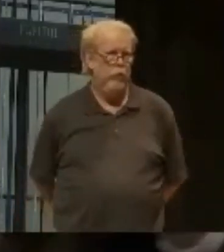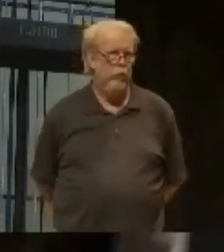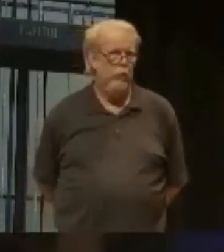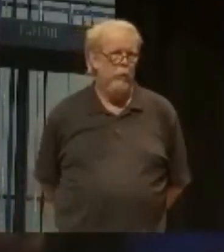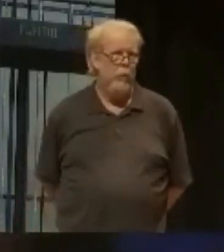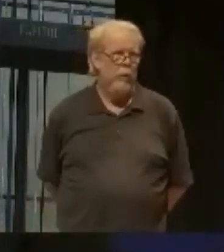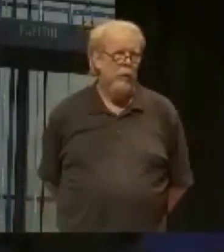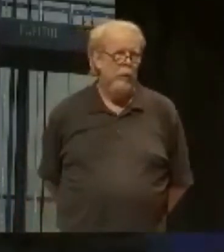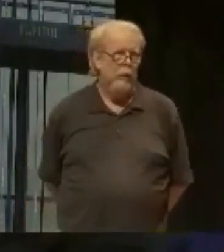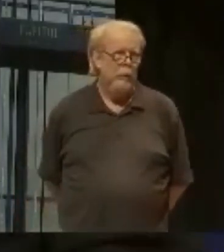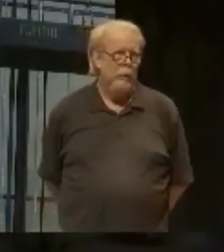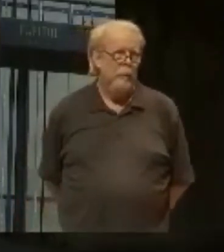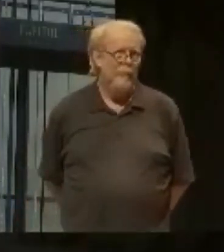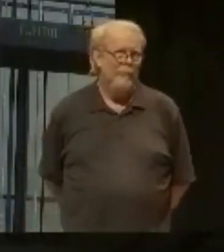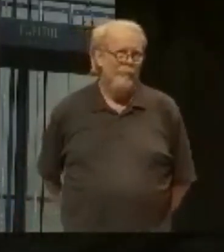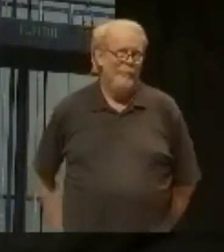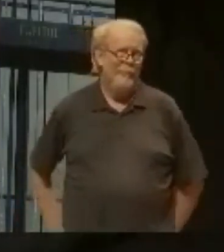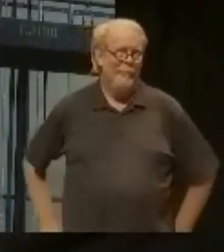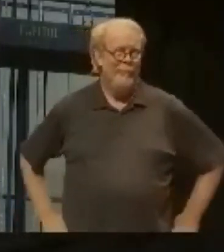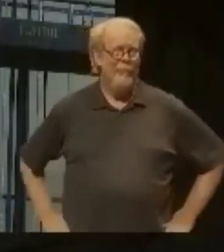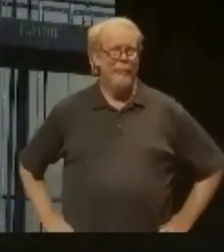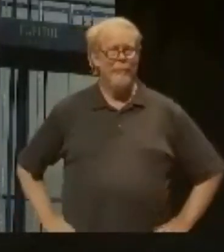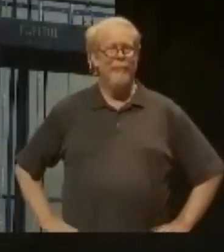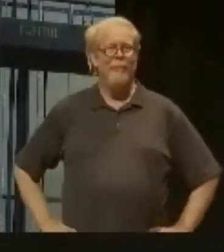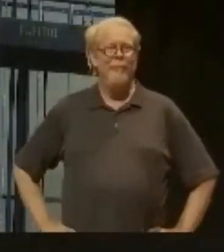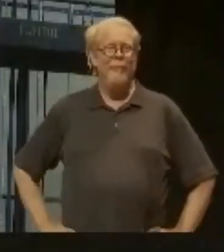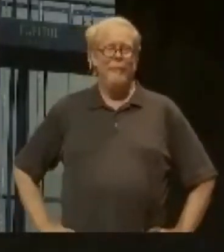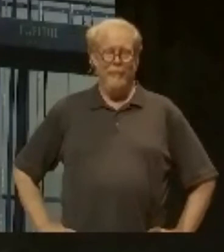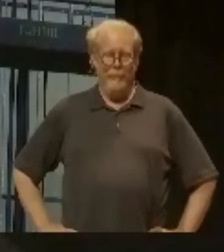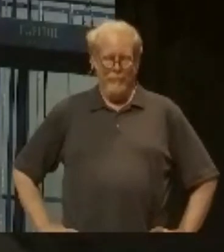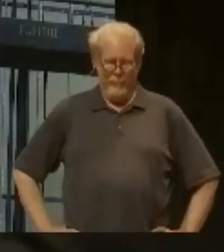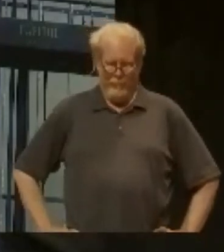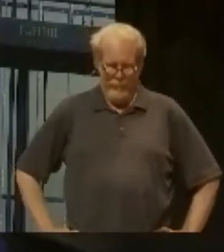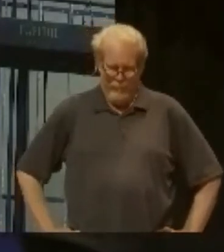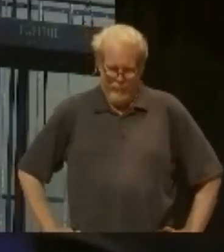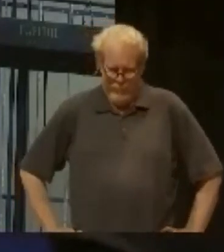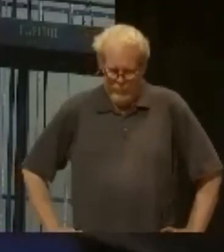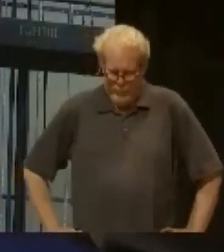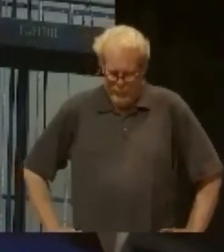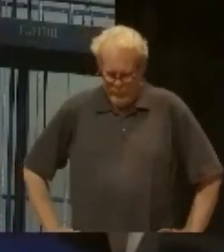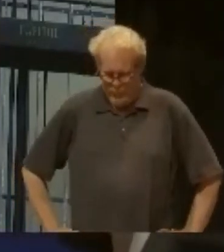Y luego podemos acompañarlos a hacer el tour por la escuela.